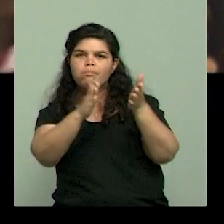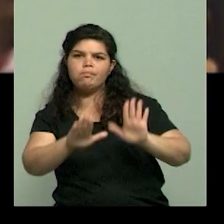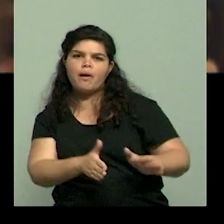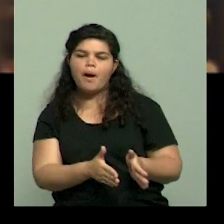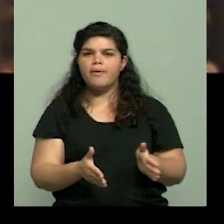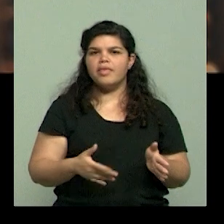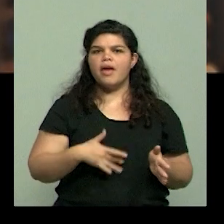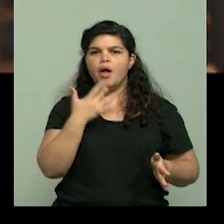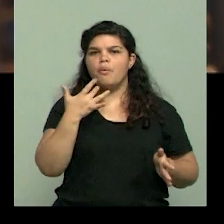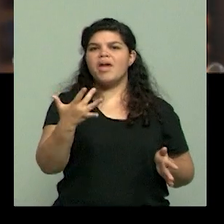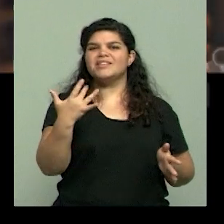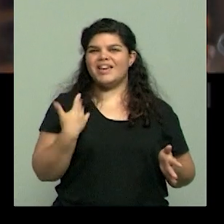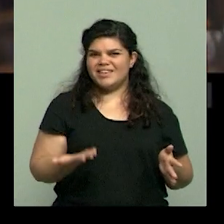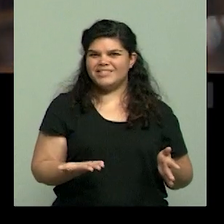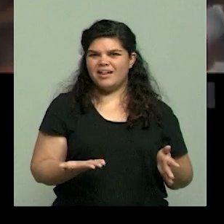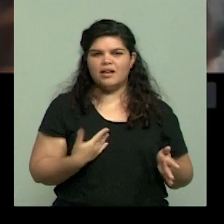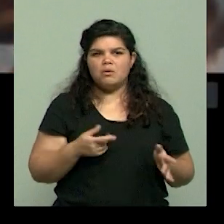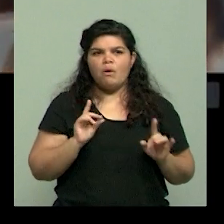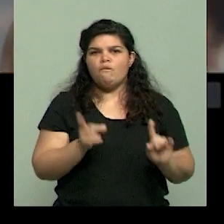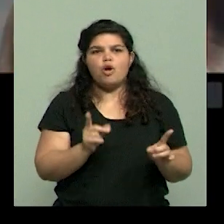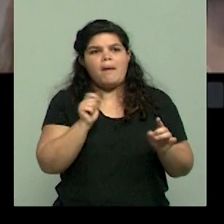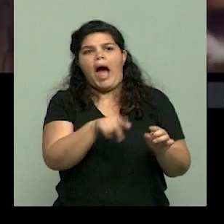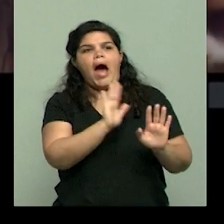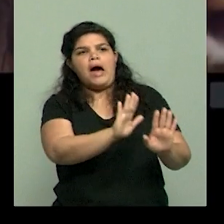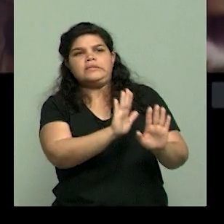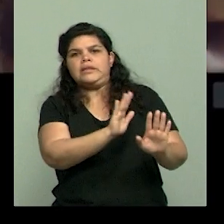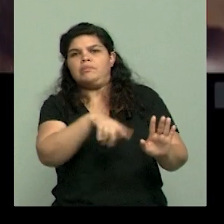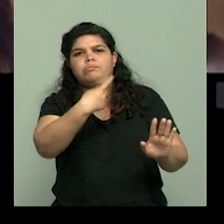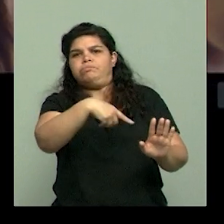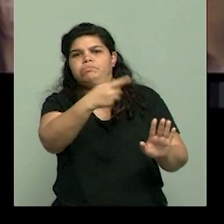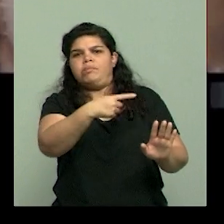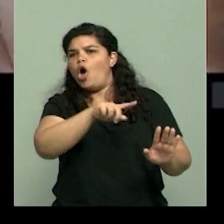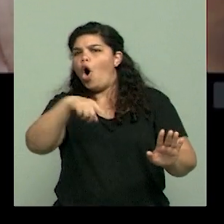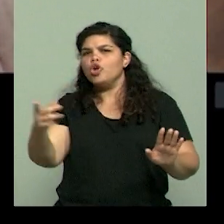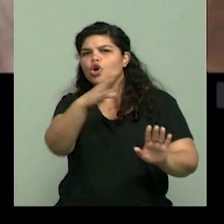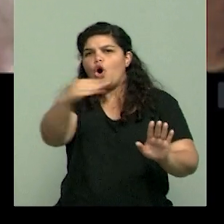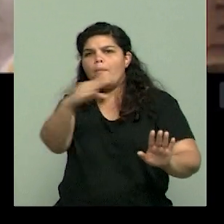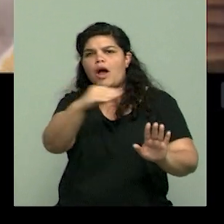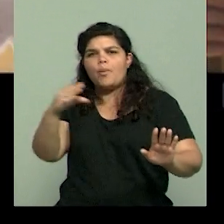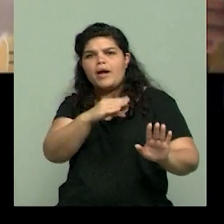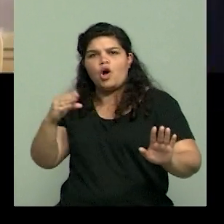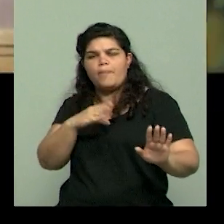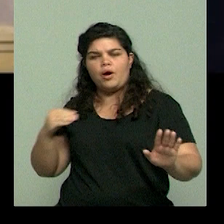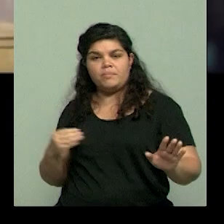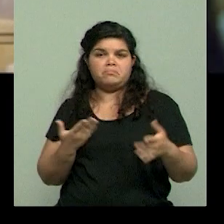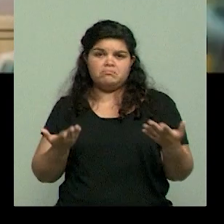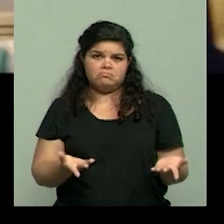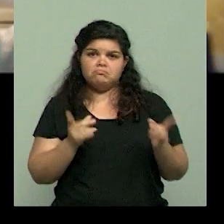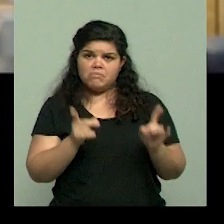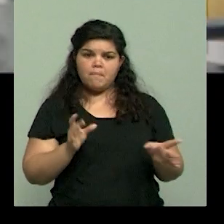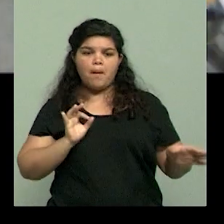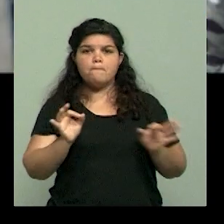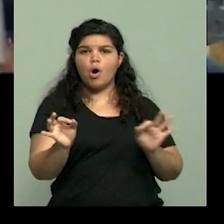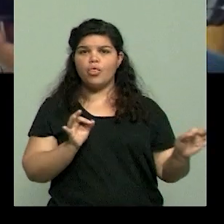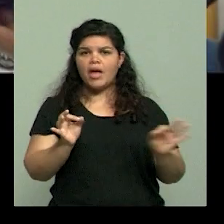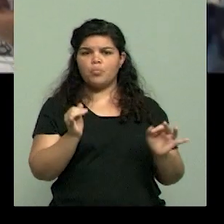suelen aparecer. Al día de hoy, si bien va cambiando, siguen apareciendo modelos muy flaquitas, muy perfectas, con